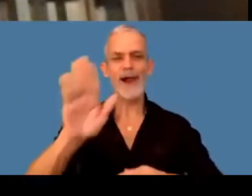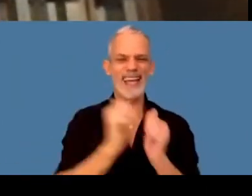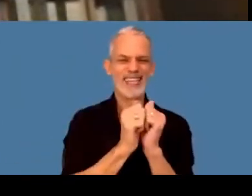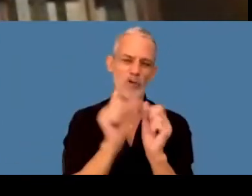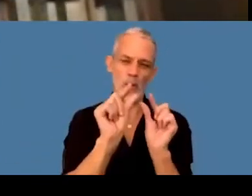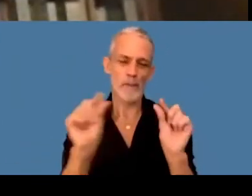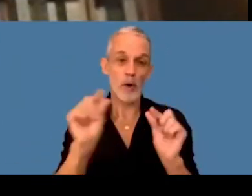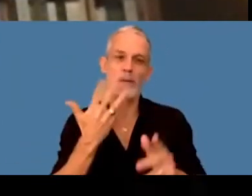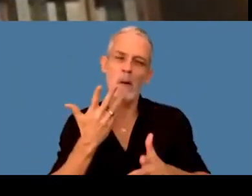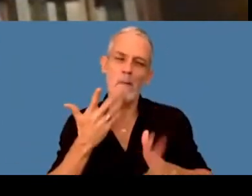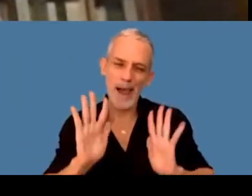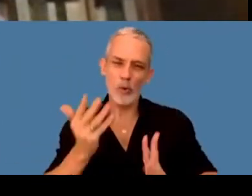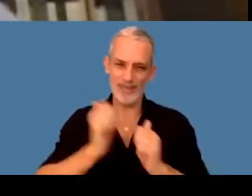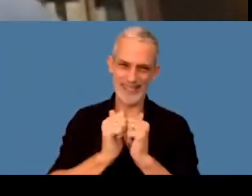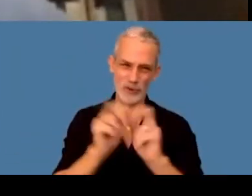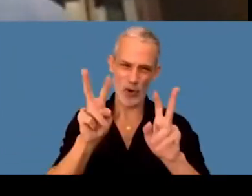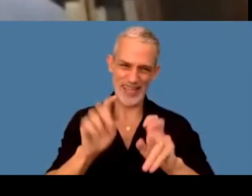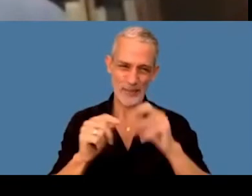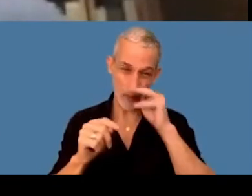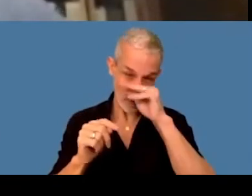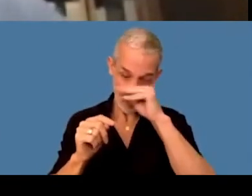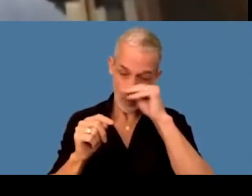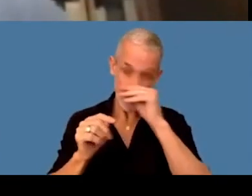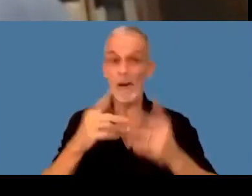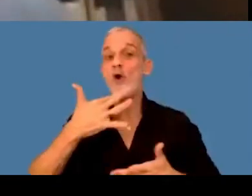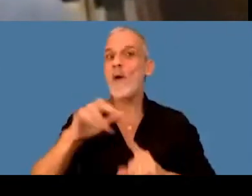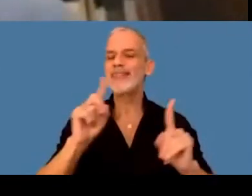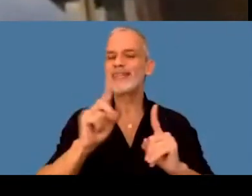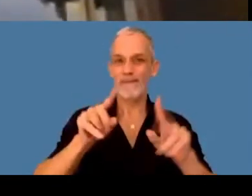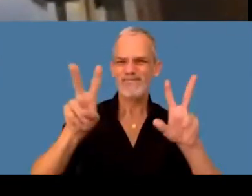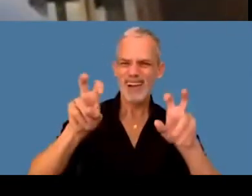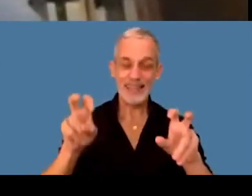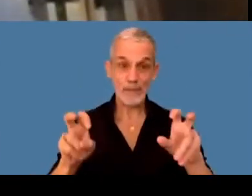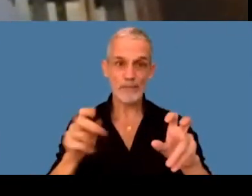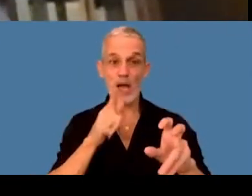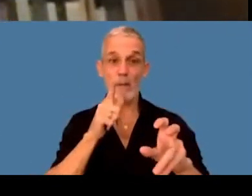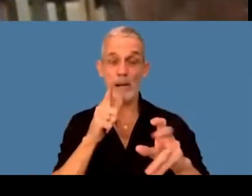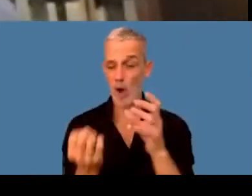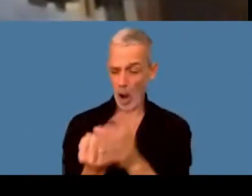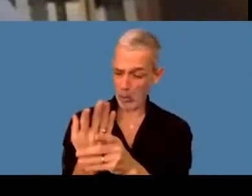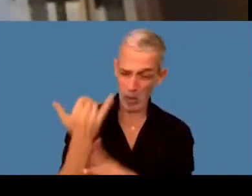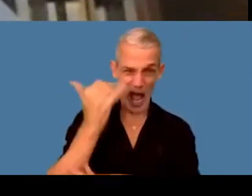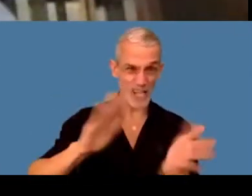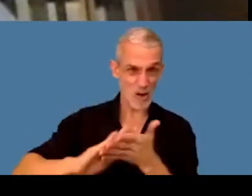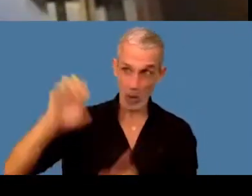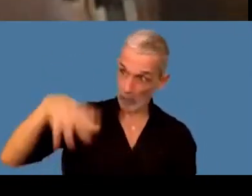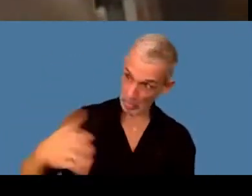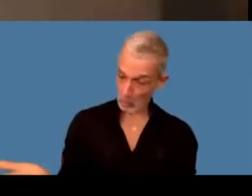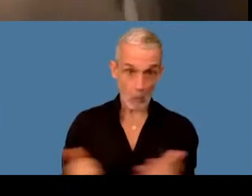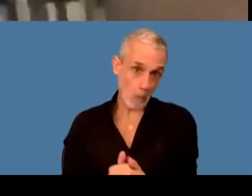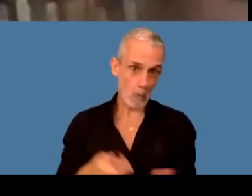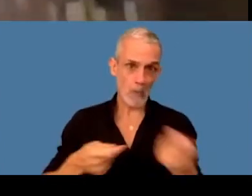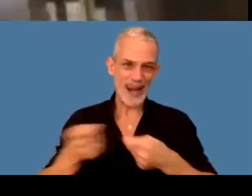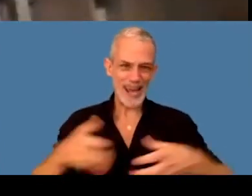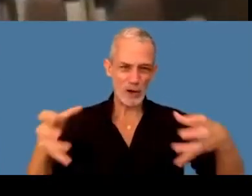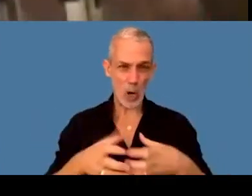me gusta, pero si no entendemos eso, parece que todo nace de un repollo, porque hoy decimos, che, a ver,